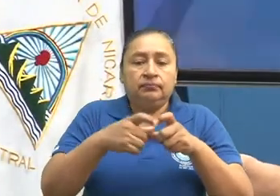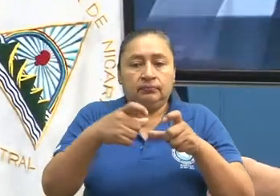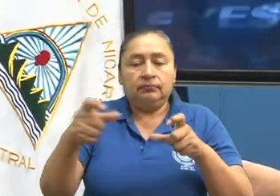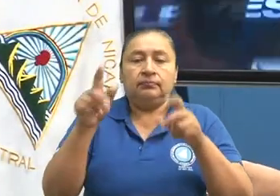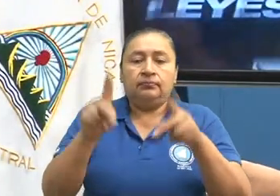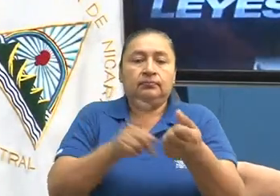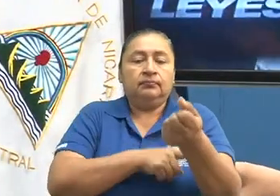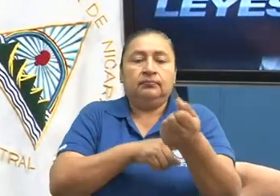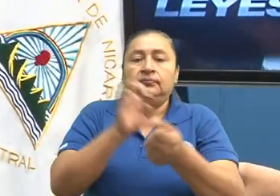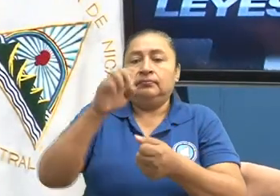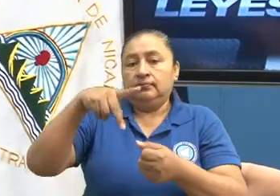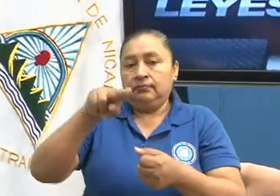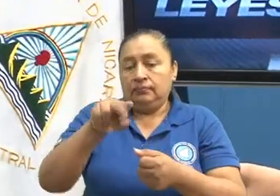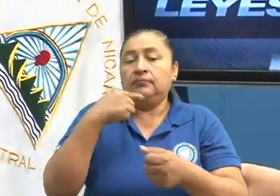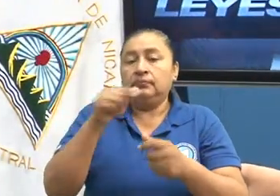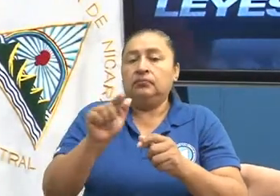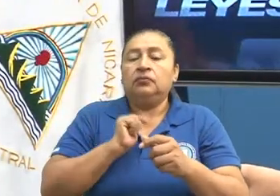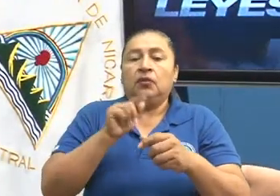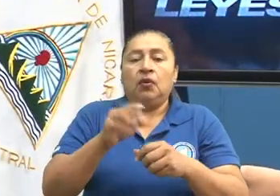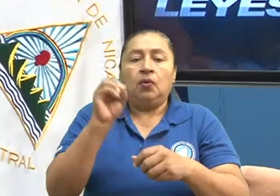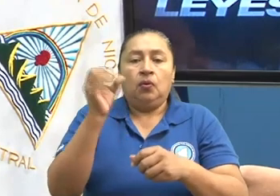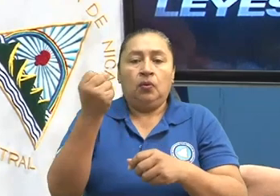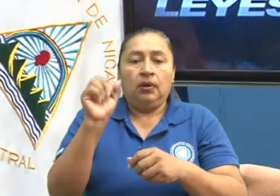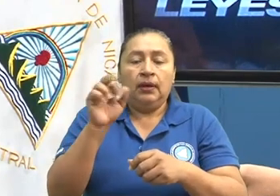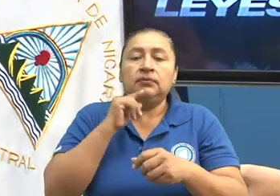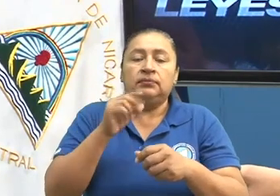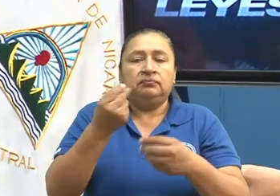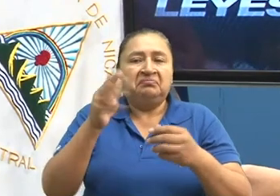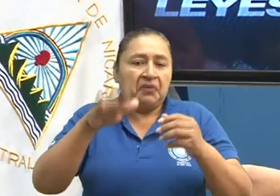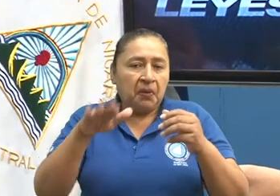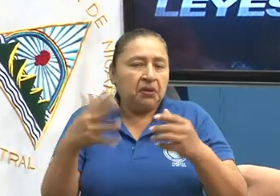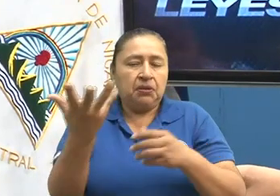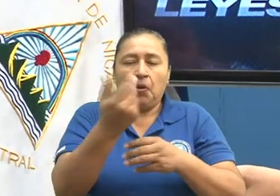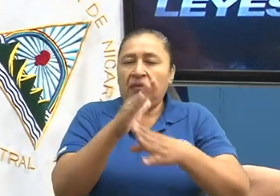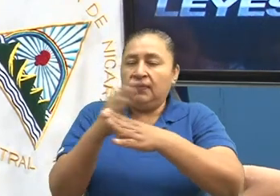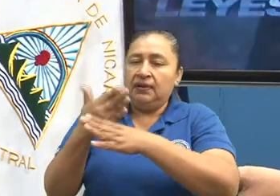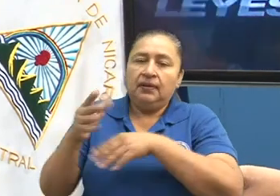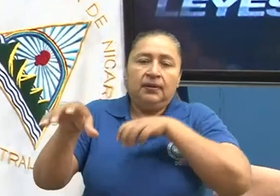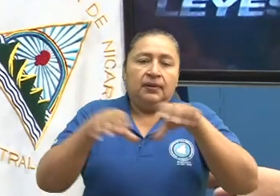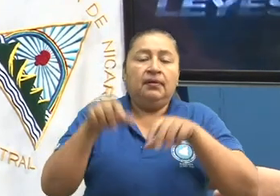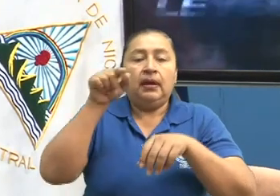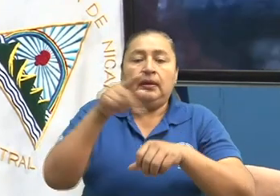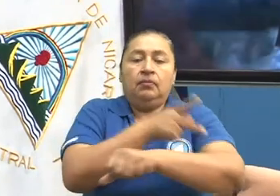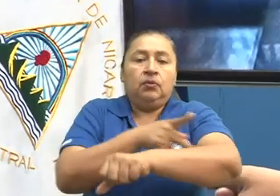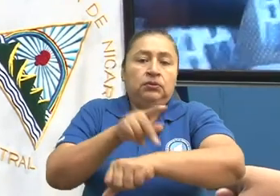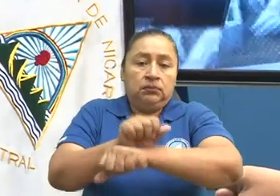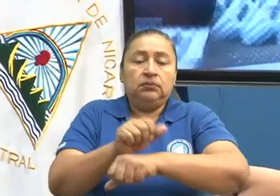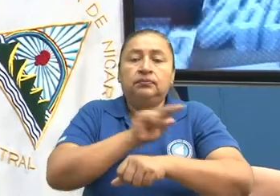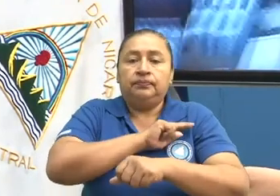de los hermanos de la empresa portuaria de Oscar. Descuentos y todo tipo de eventos en Puerto Salvador